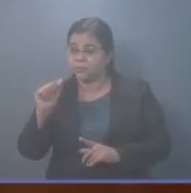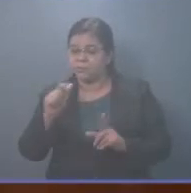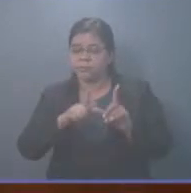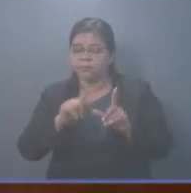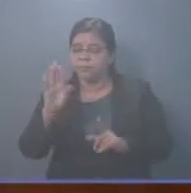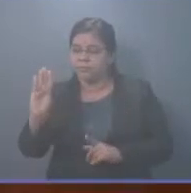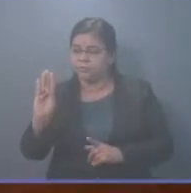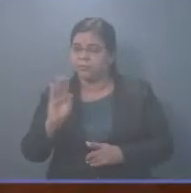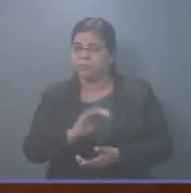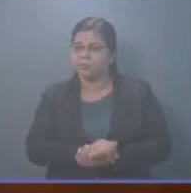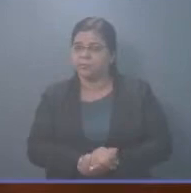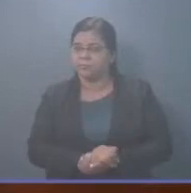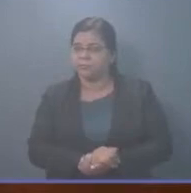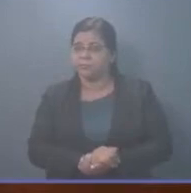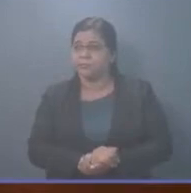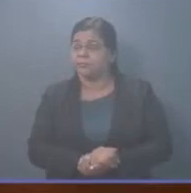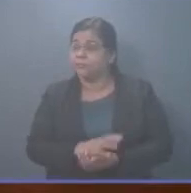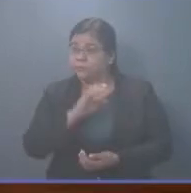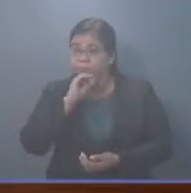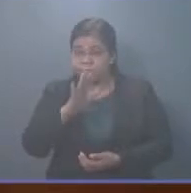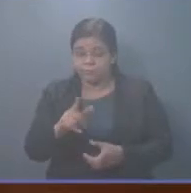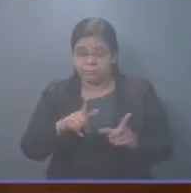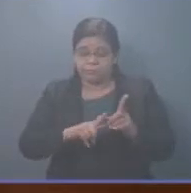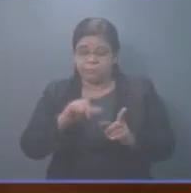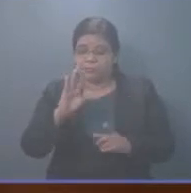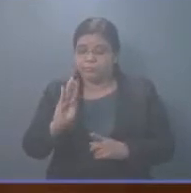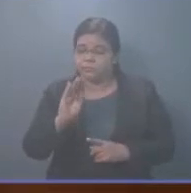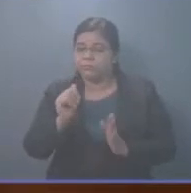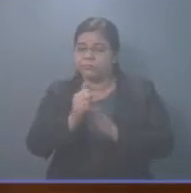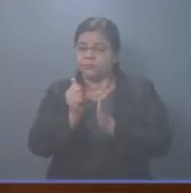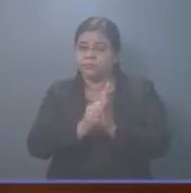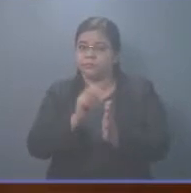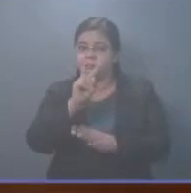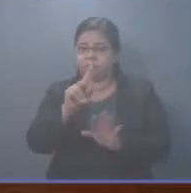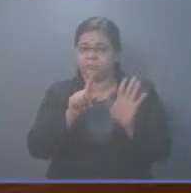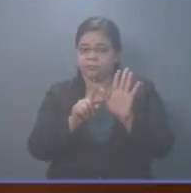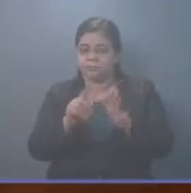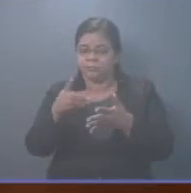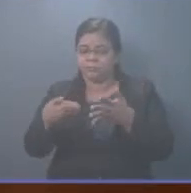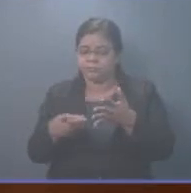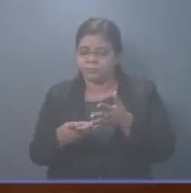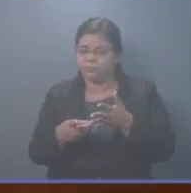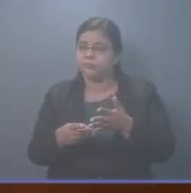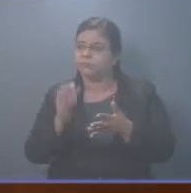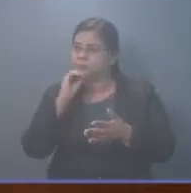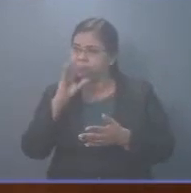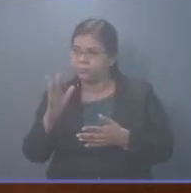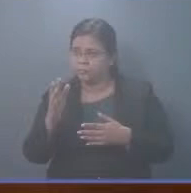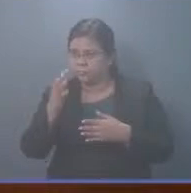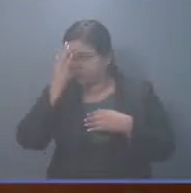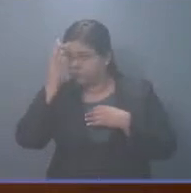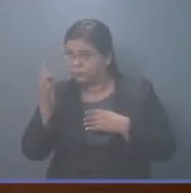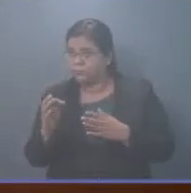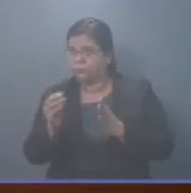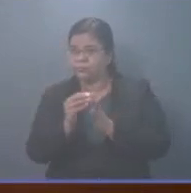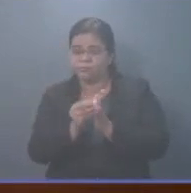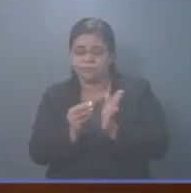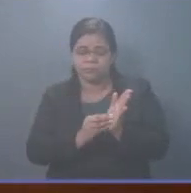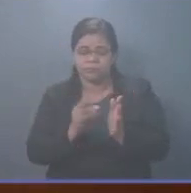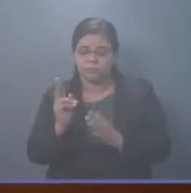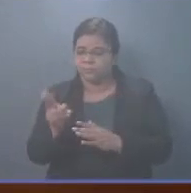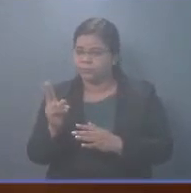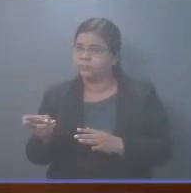lectura al comentario. En relación al literal B del artículo 26 del decreto, se estima que el contenido del mismo